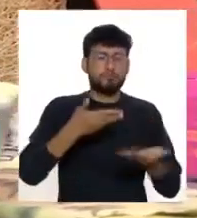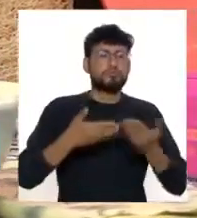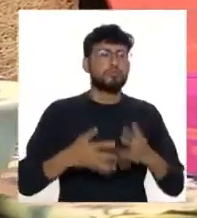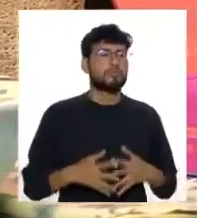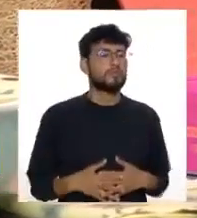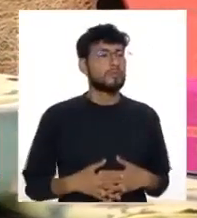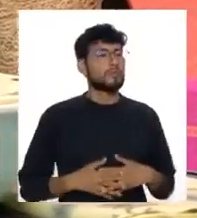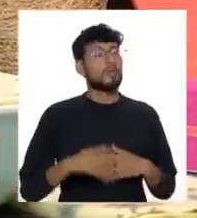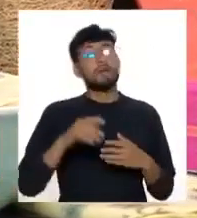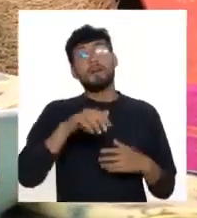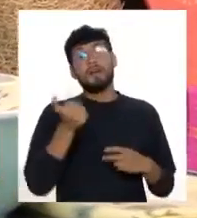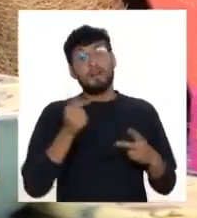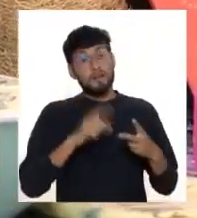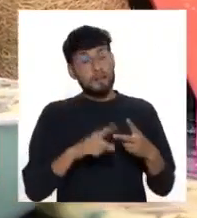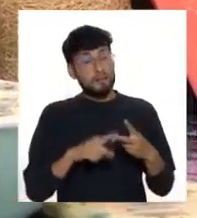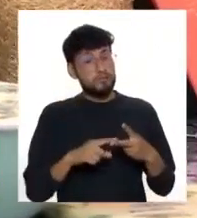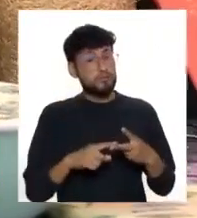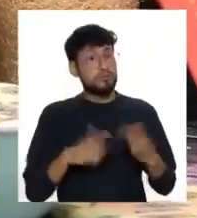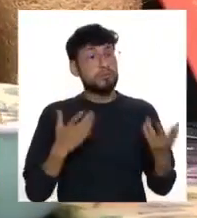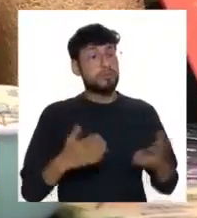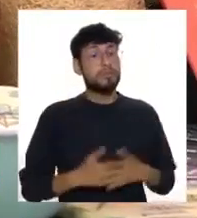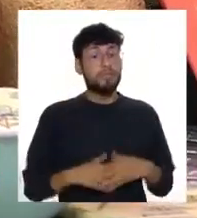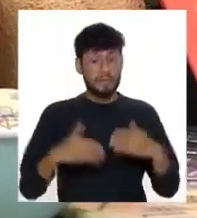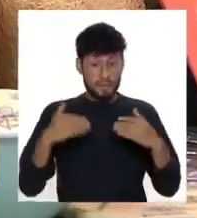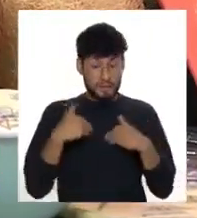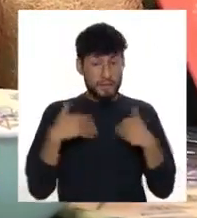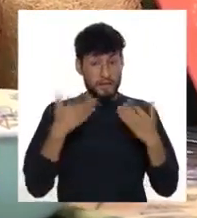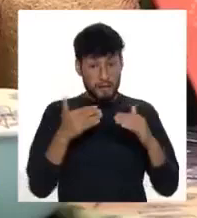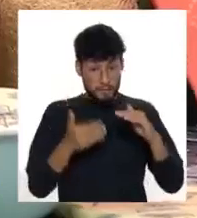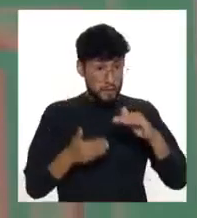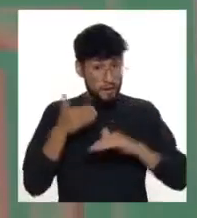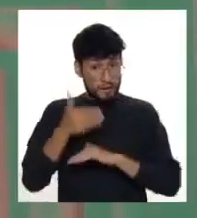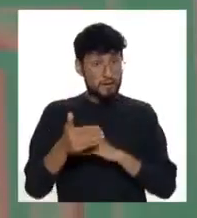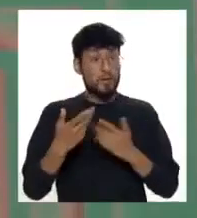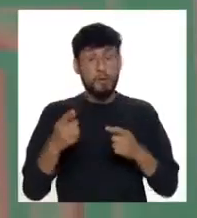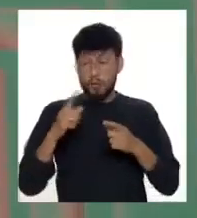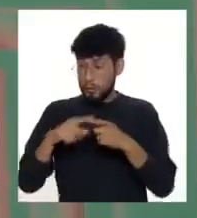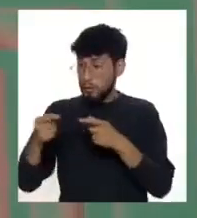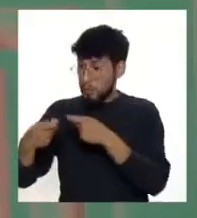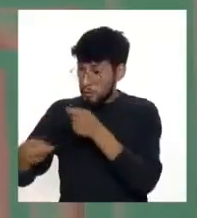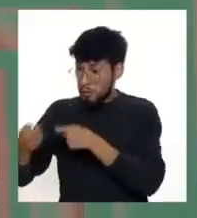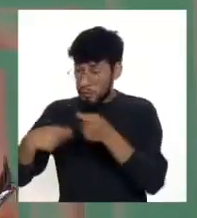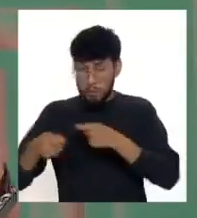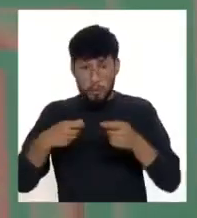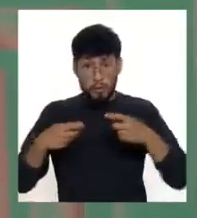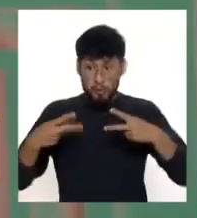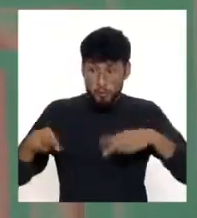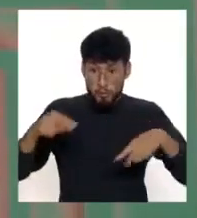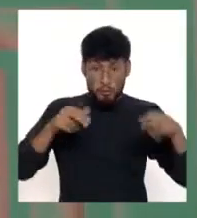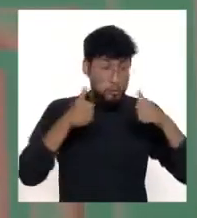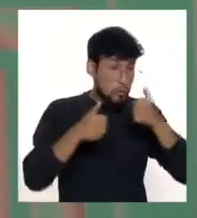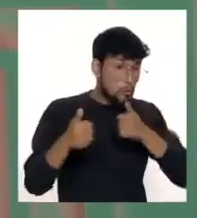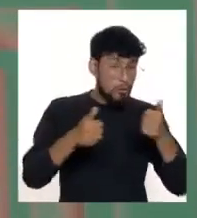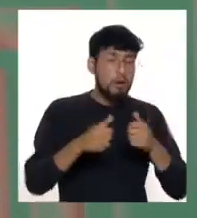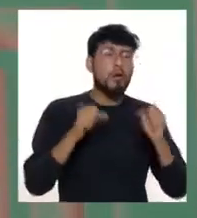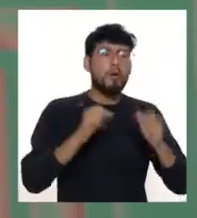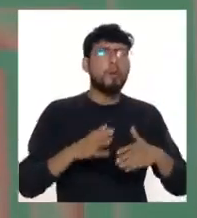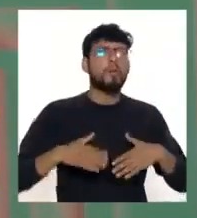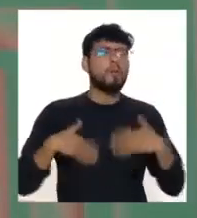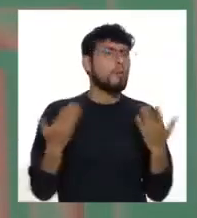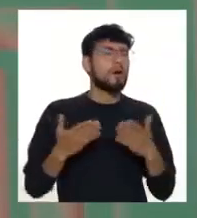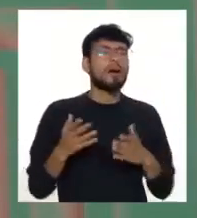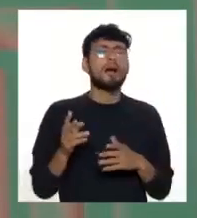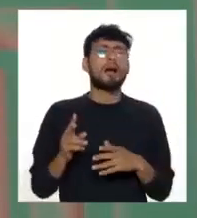proyecto y la segunda es cuando ya pasaron esta etapa ya validaron su su modelo de negocio su producto pueden pasar